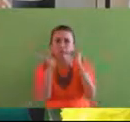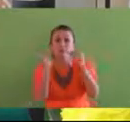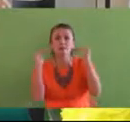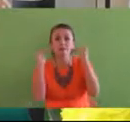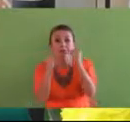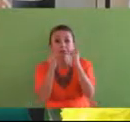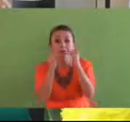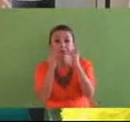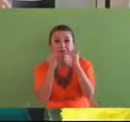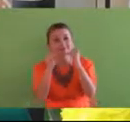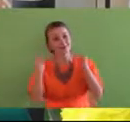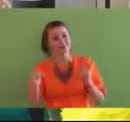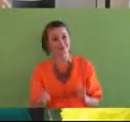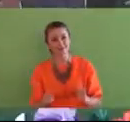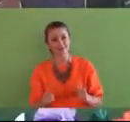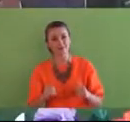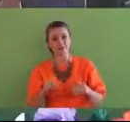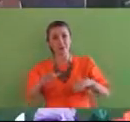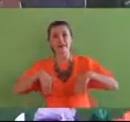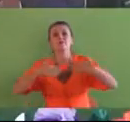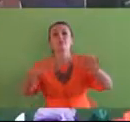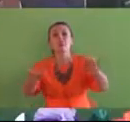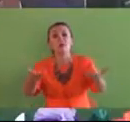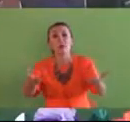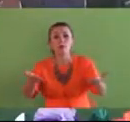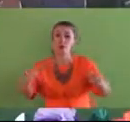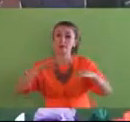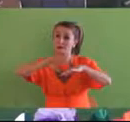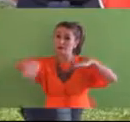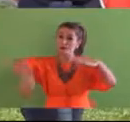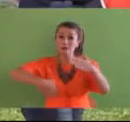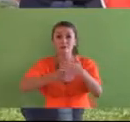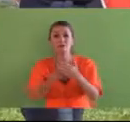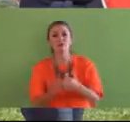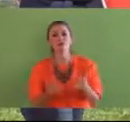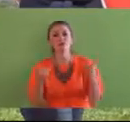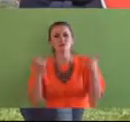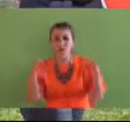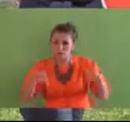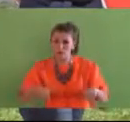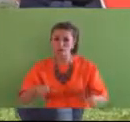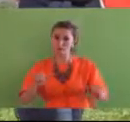trabajo por igual y darles a todos su